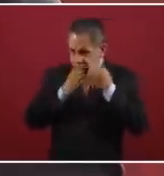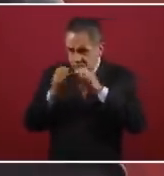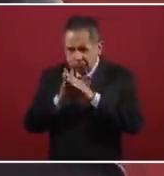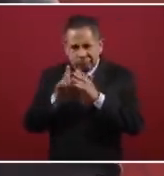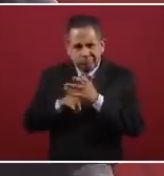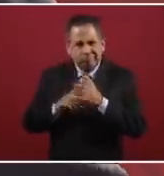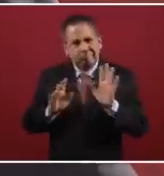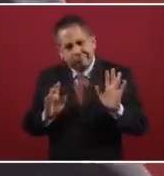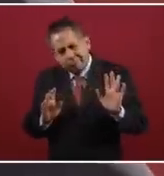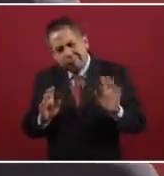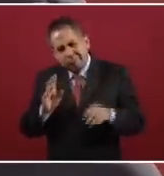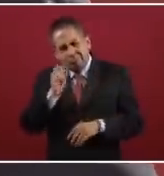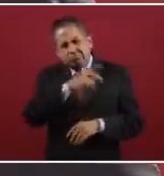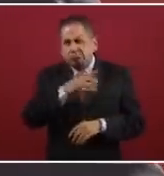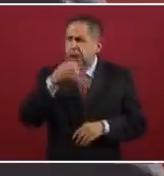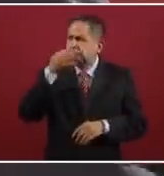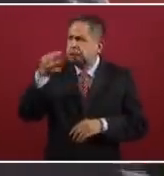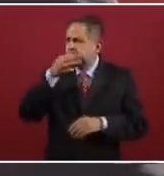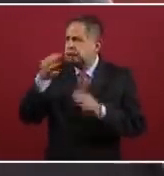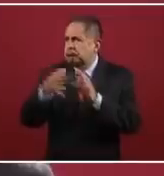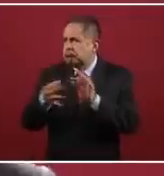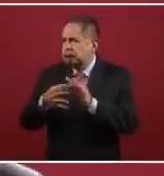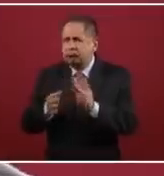la realidad,